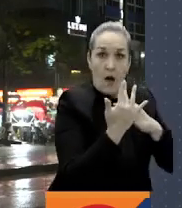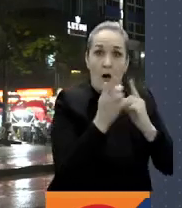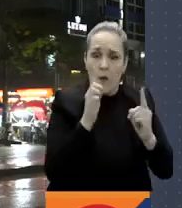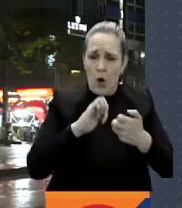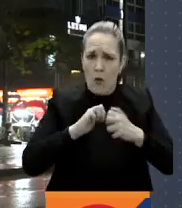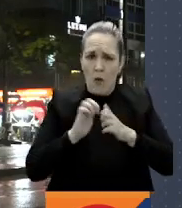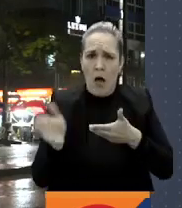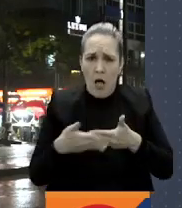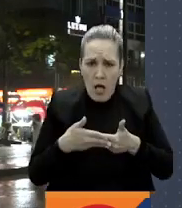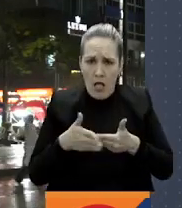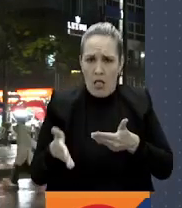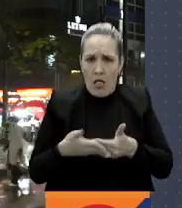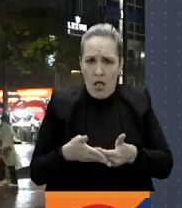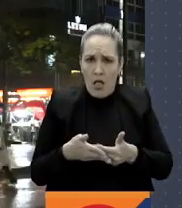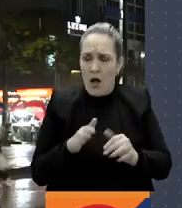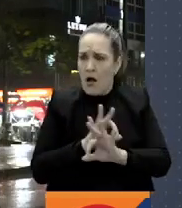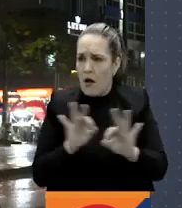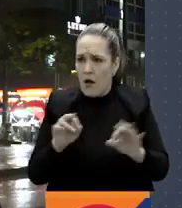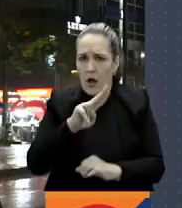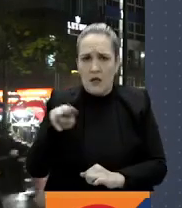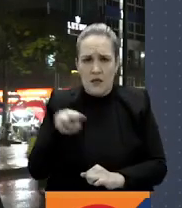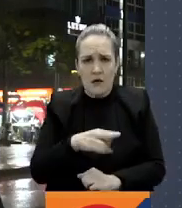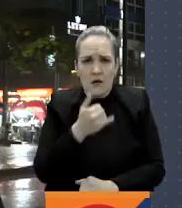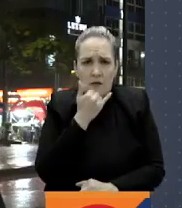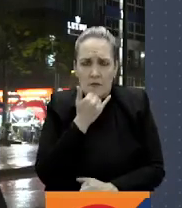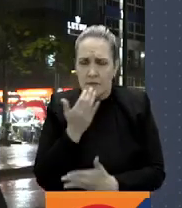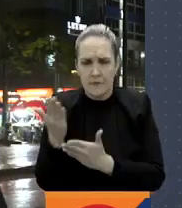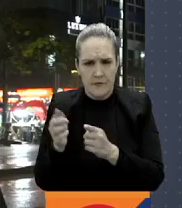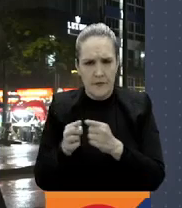Atlántico, Zainia Gámez con la información. Zainia.